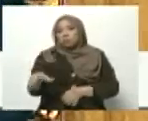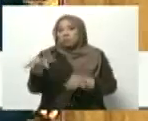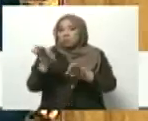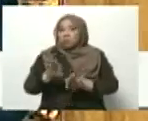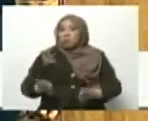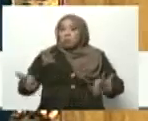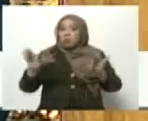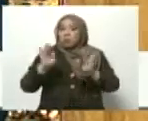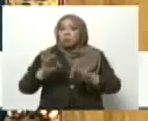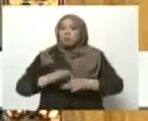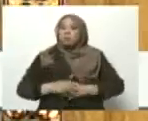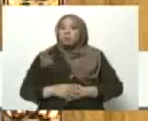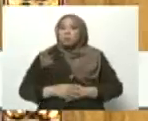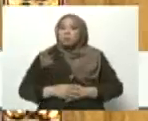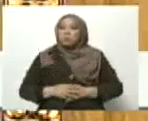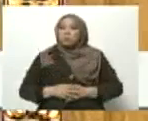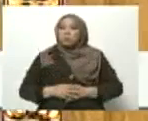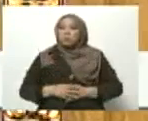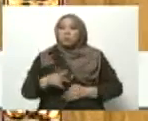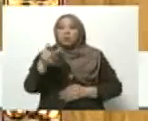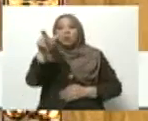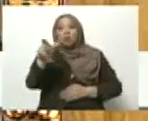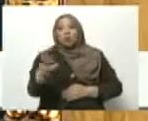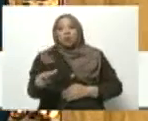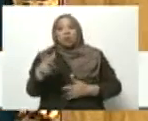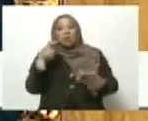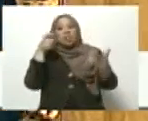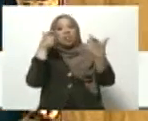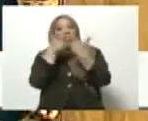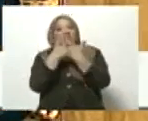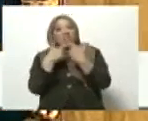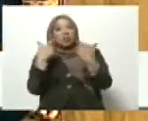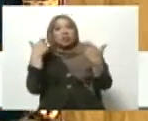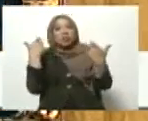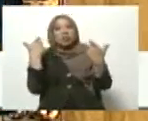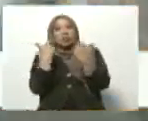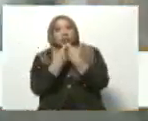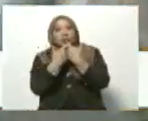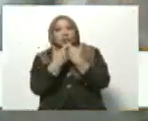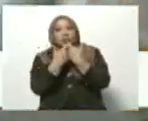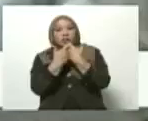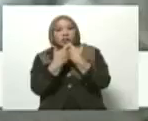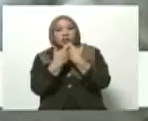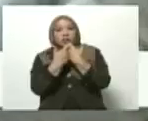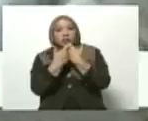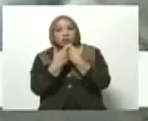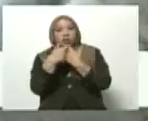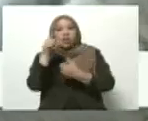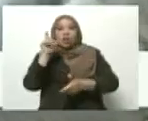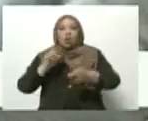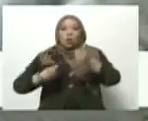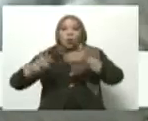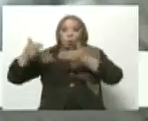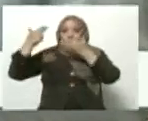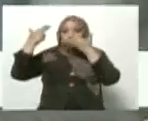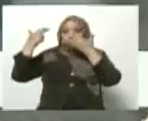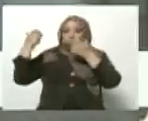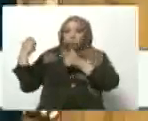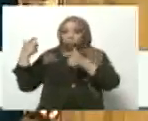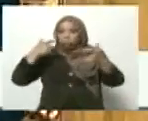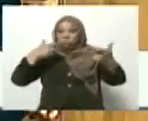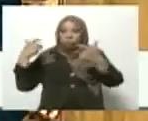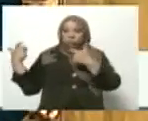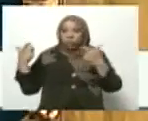diciendo son mis palabras, tenían una tradición de guerra contra guerrilleros, una tradición de guerra